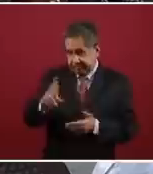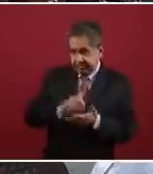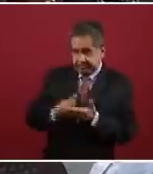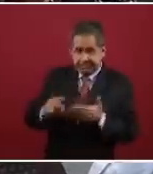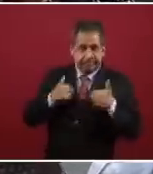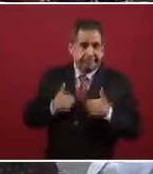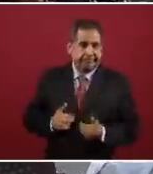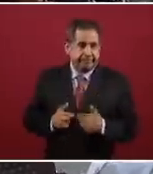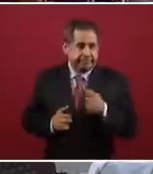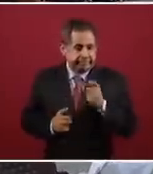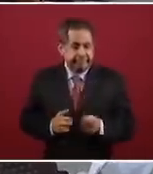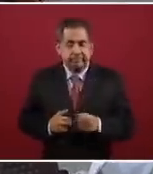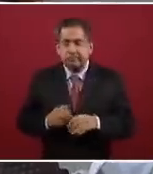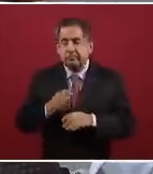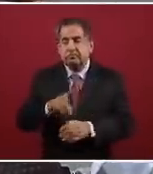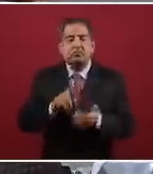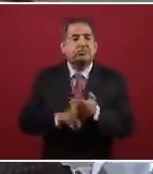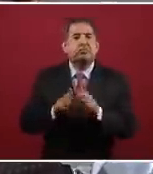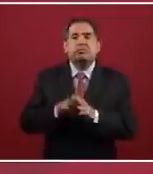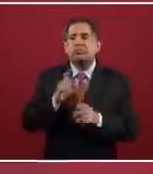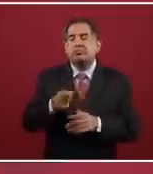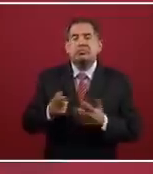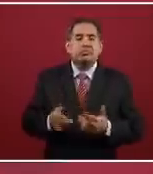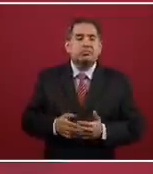derechos humanos, sobre el uso